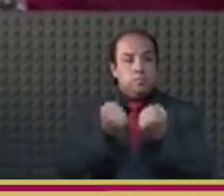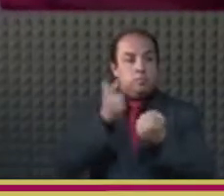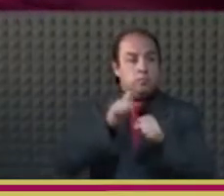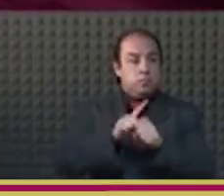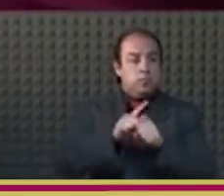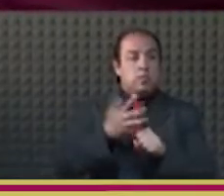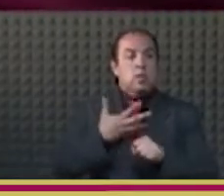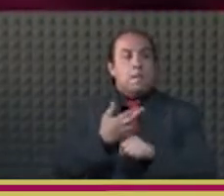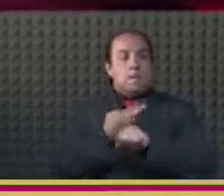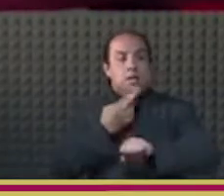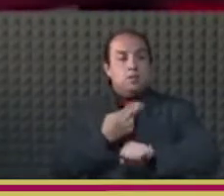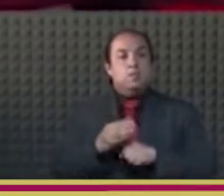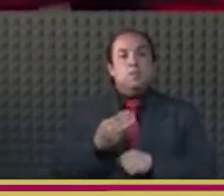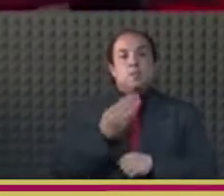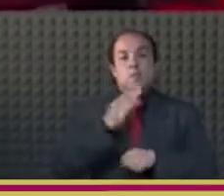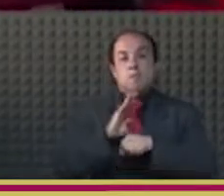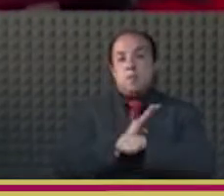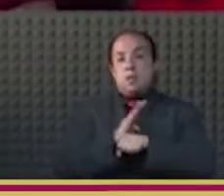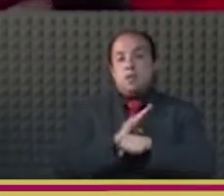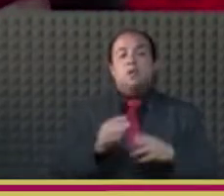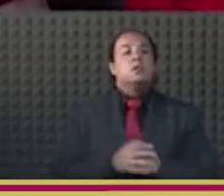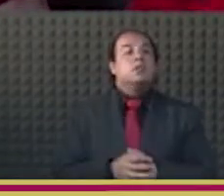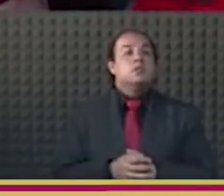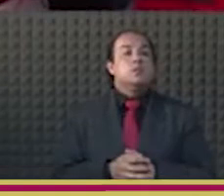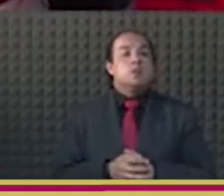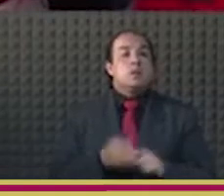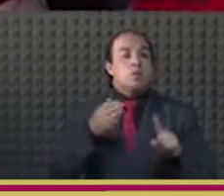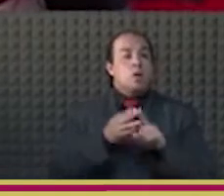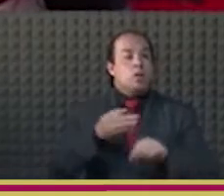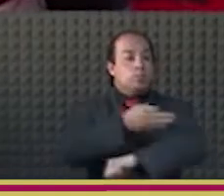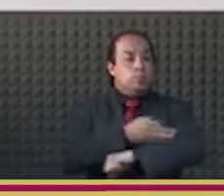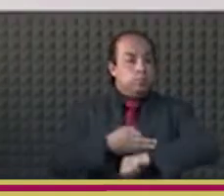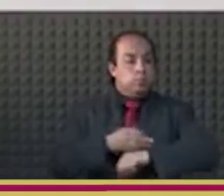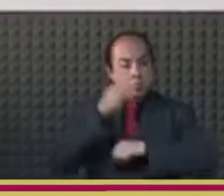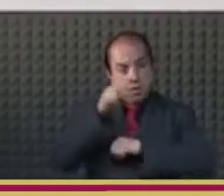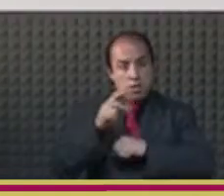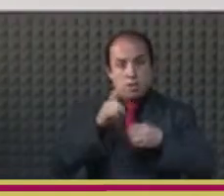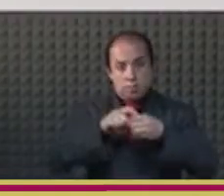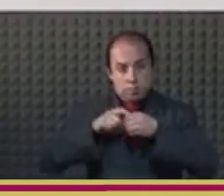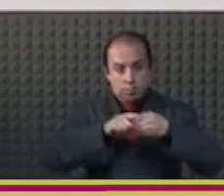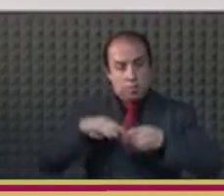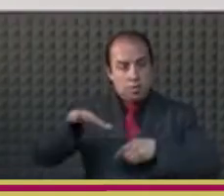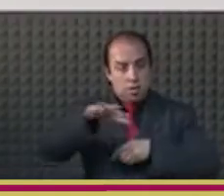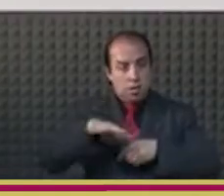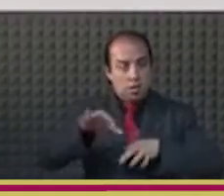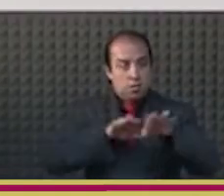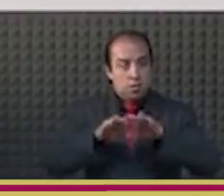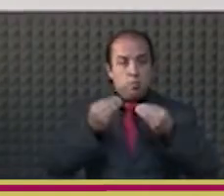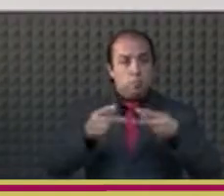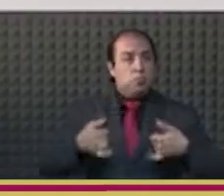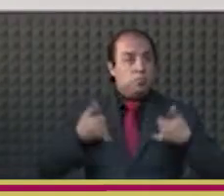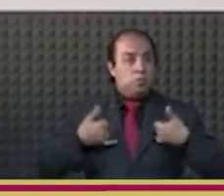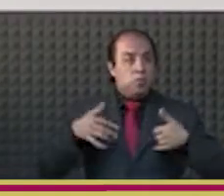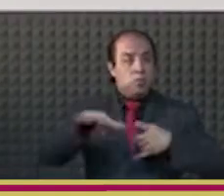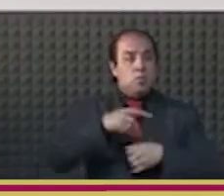bienestar para las familias mexicanas. La incorporación al mercado laboral de muchos de los jóvenes que hoy están buscando